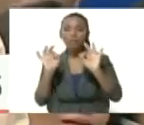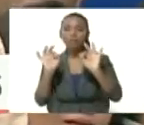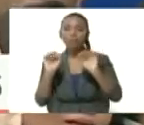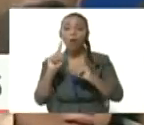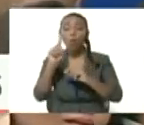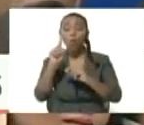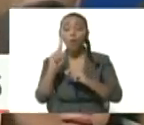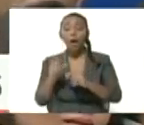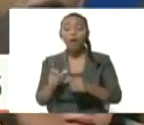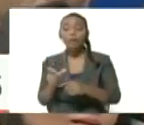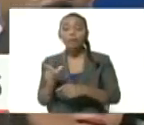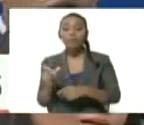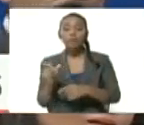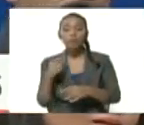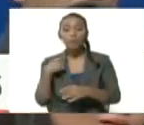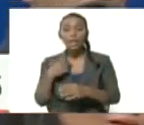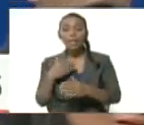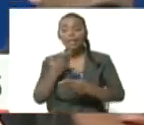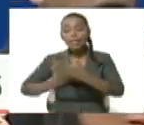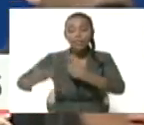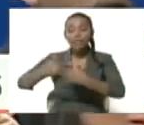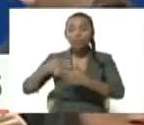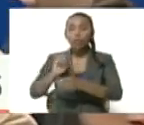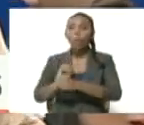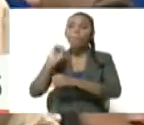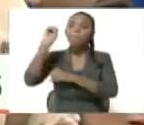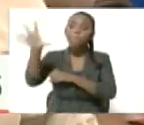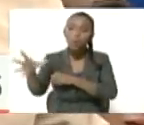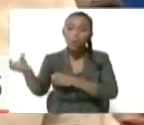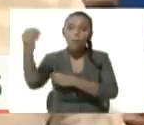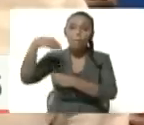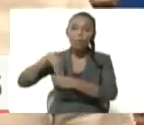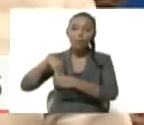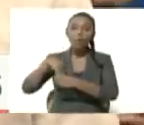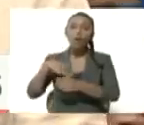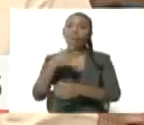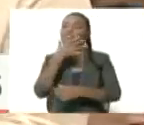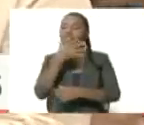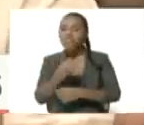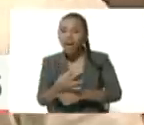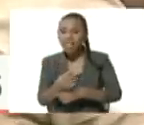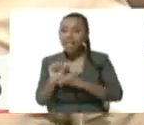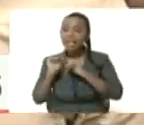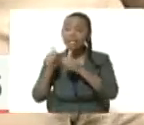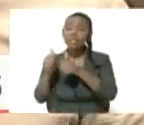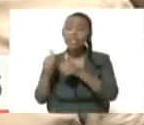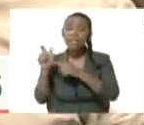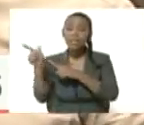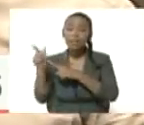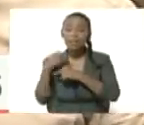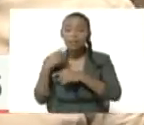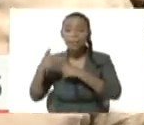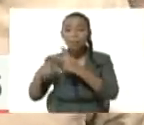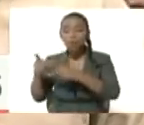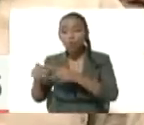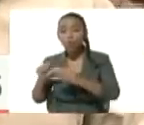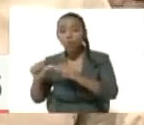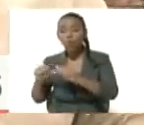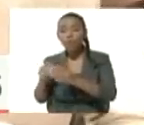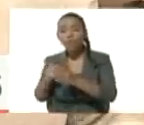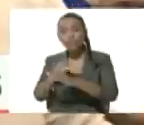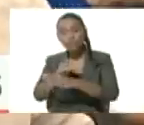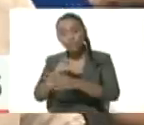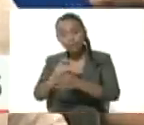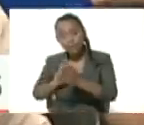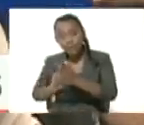taquilla única para los servicios de exportación y de importación, que facilite que todas estas iniciativas productivas que se están desarrollando en los municipios